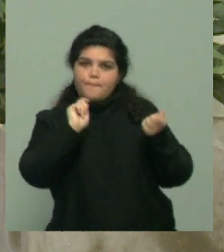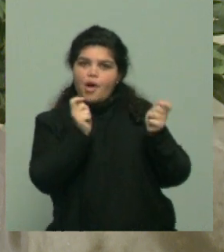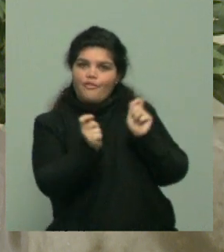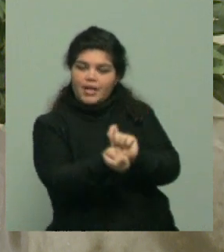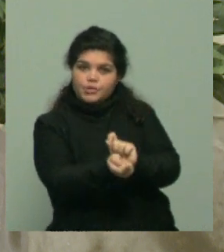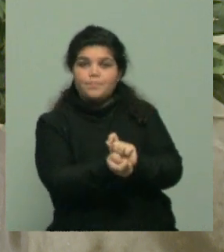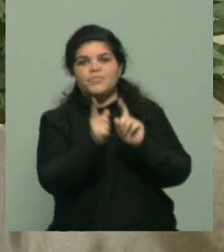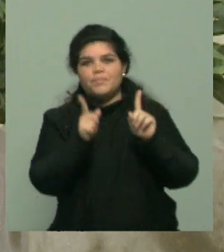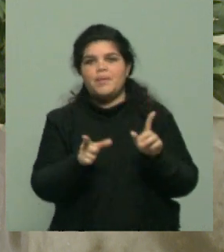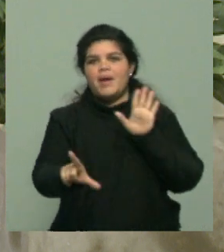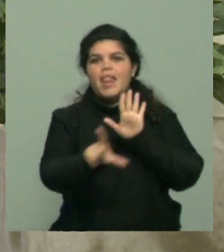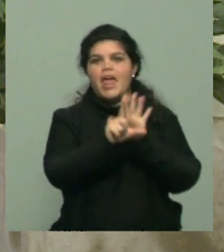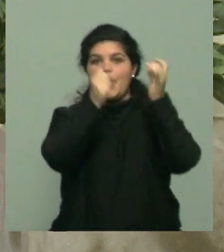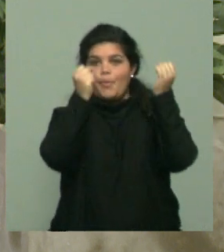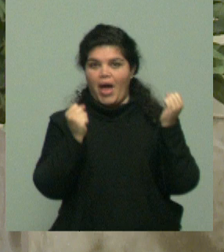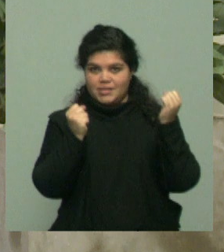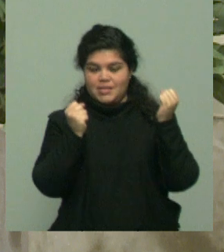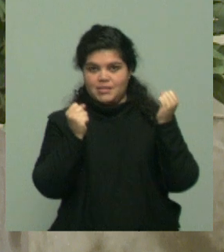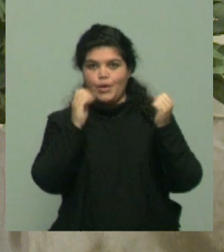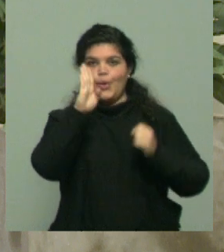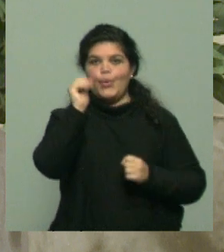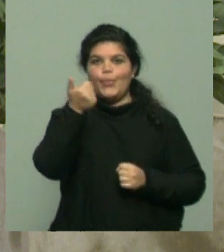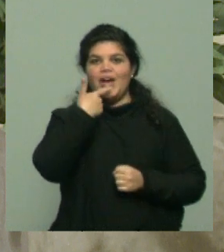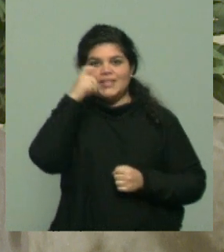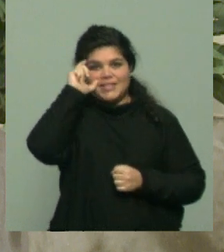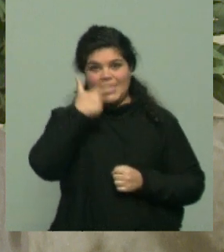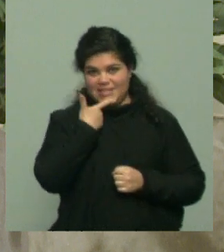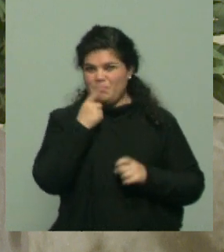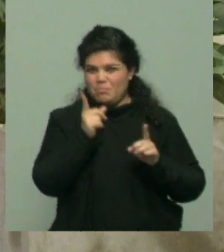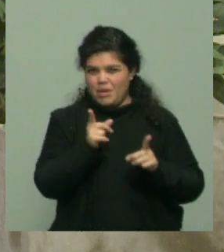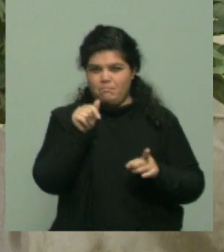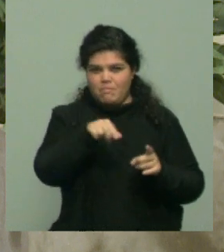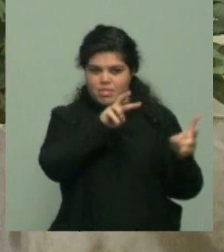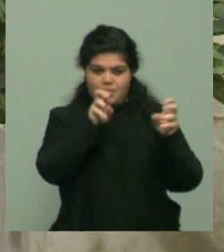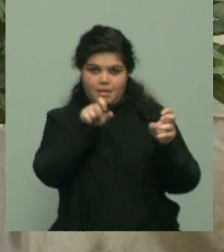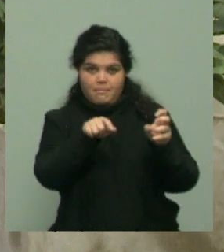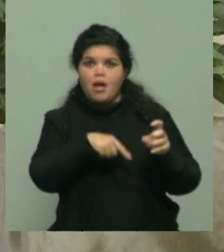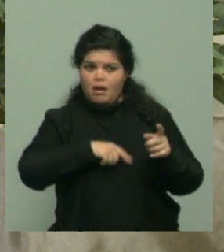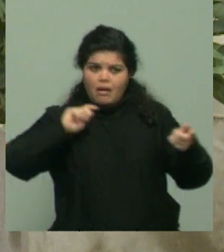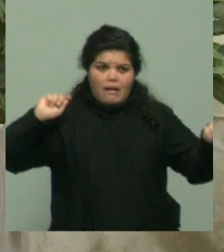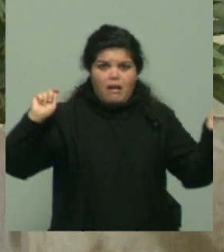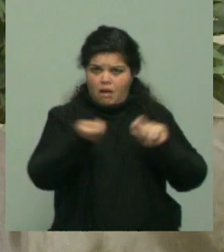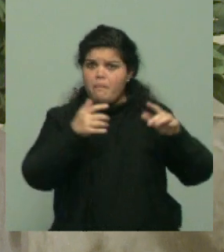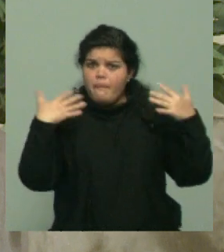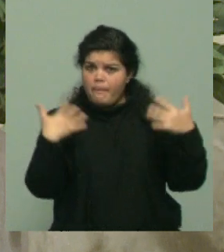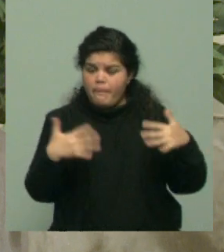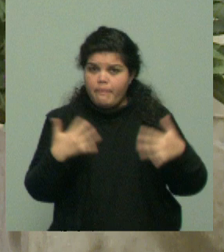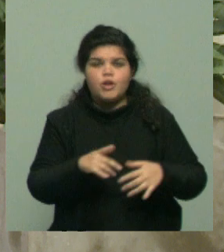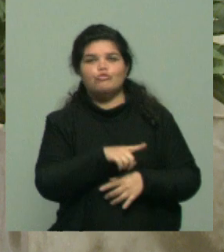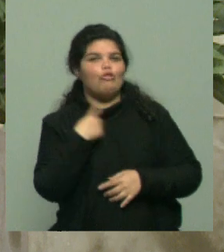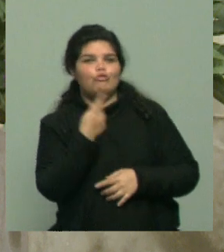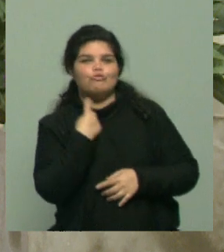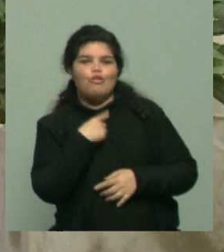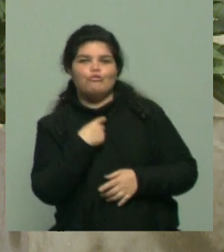ley bases hay cambios, sin duda han sido realmente significativos. A veces da la sensación que no le hemos dado la